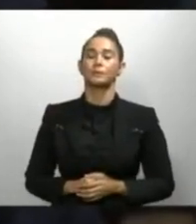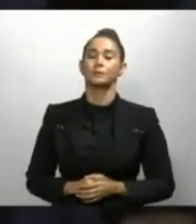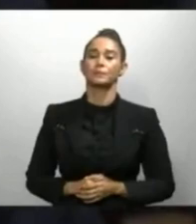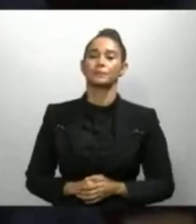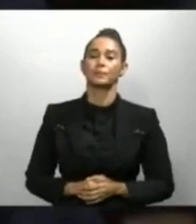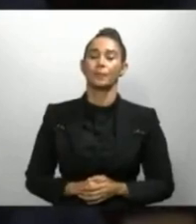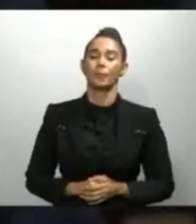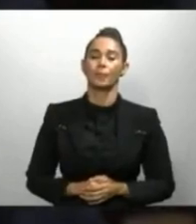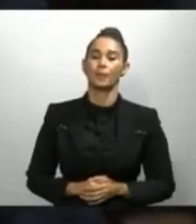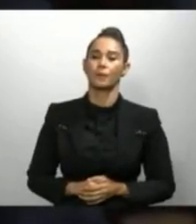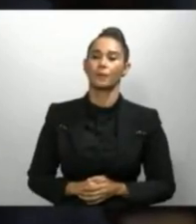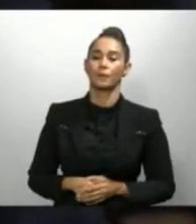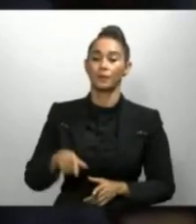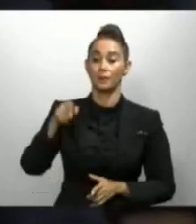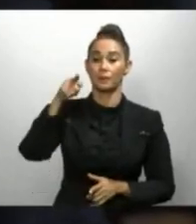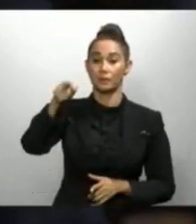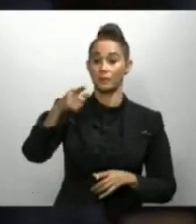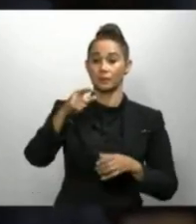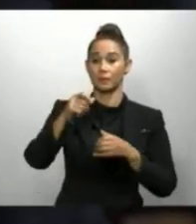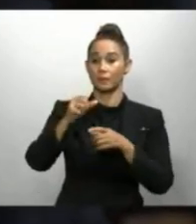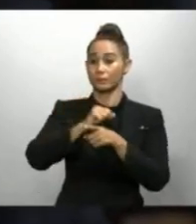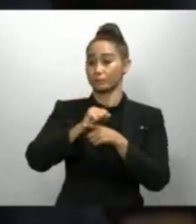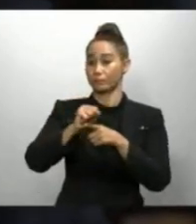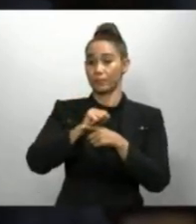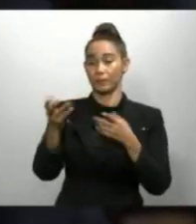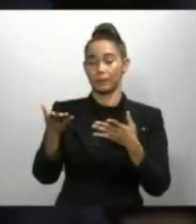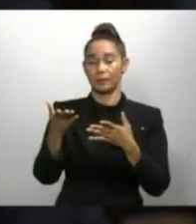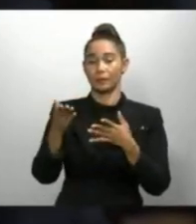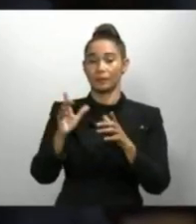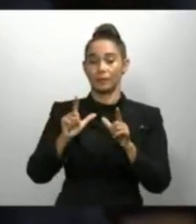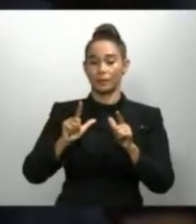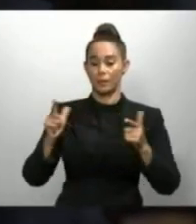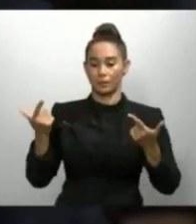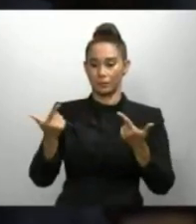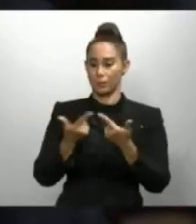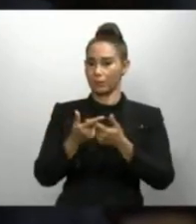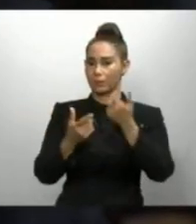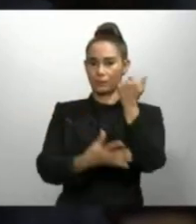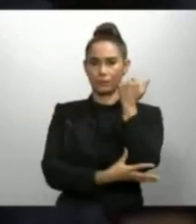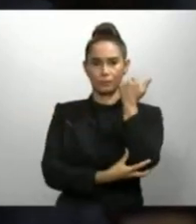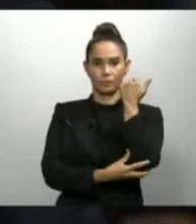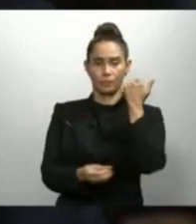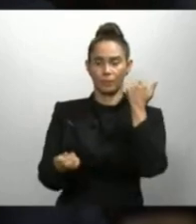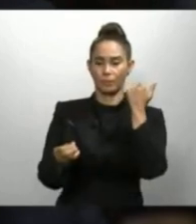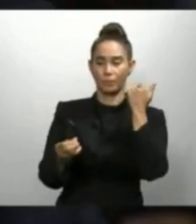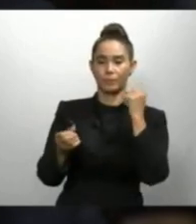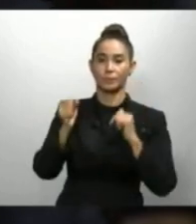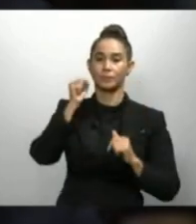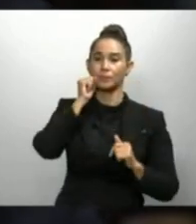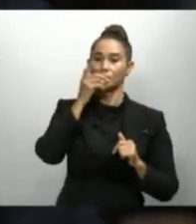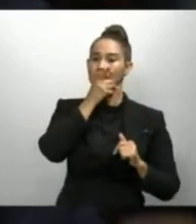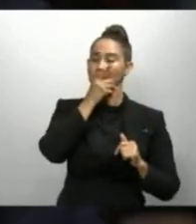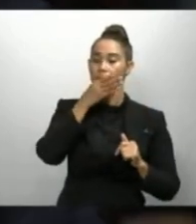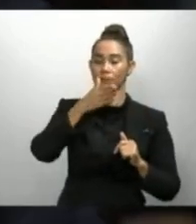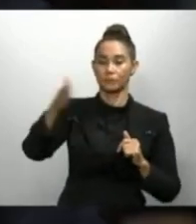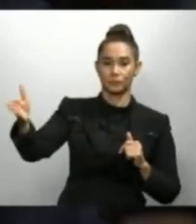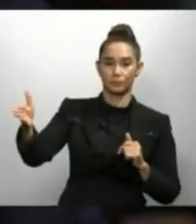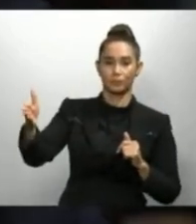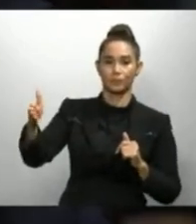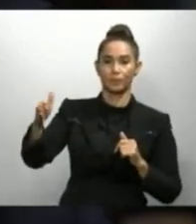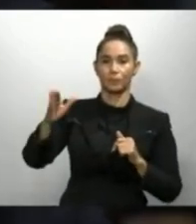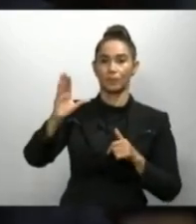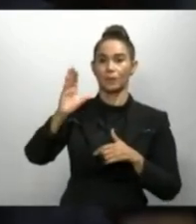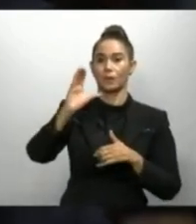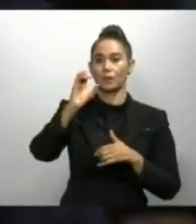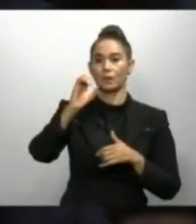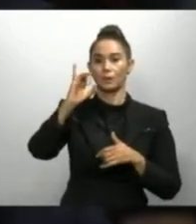Se ha concentrado este tipo de actividad ilícita más en el Gran Santo Domingo, en el área del